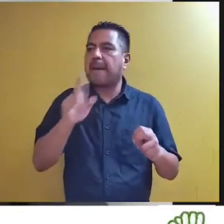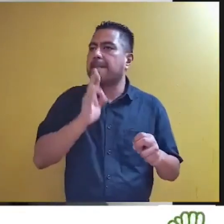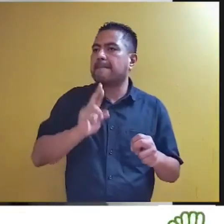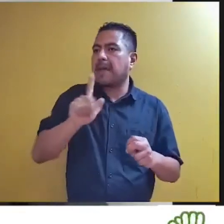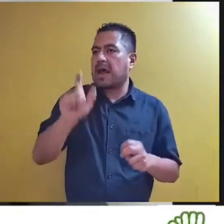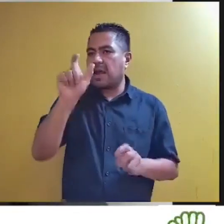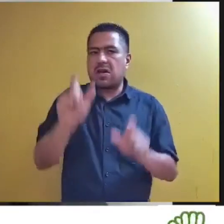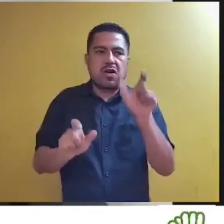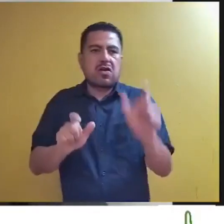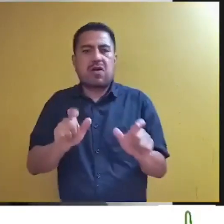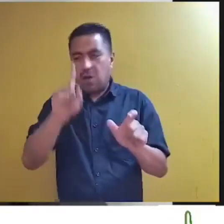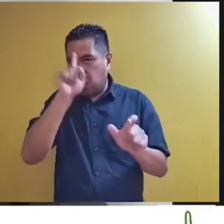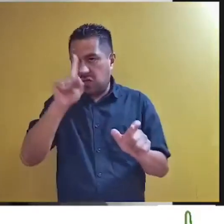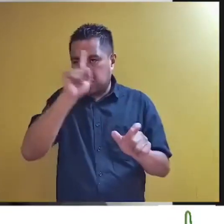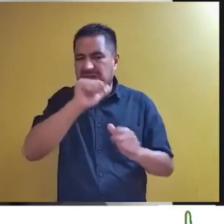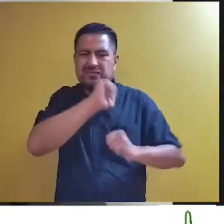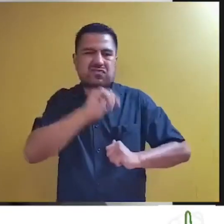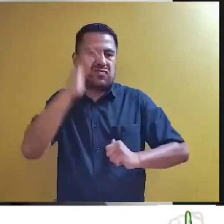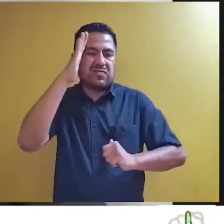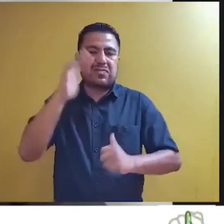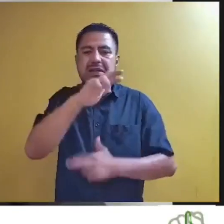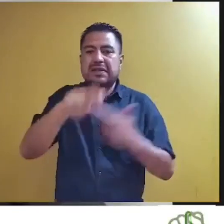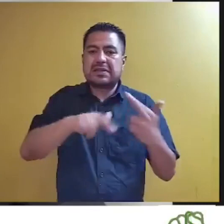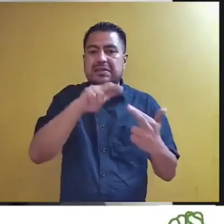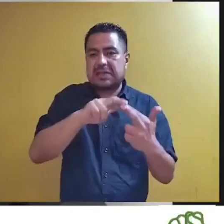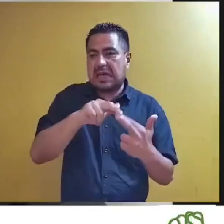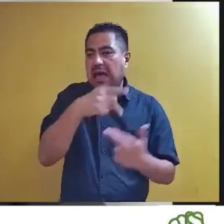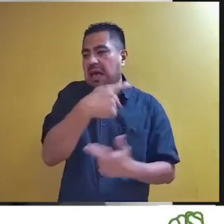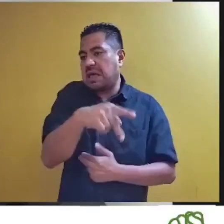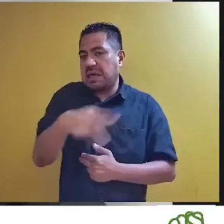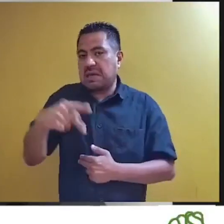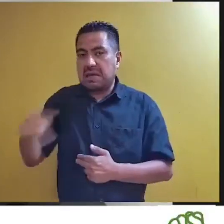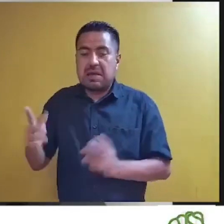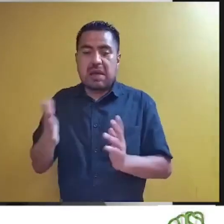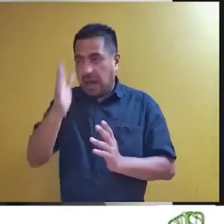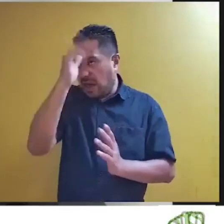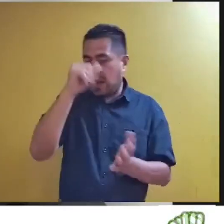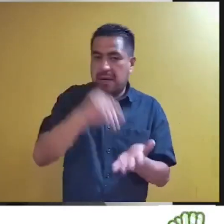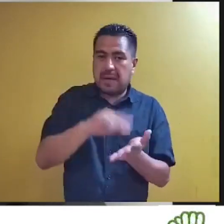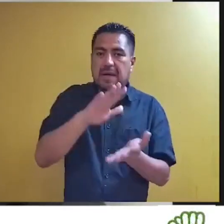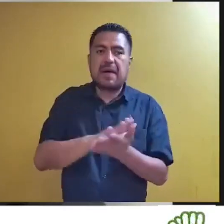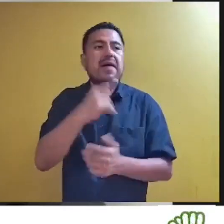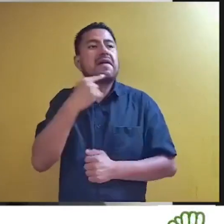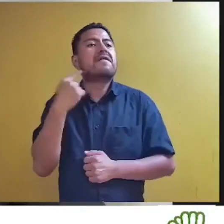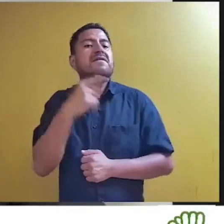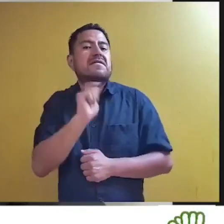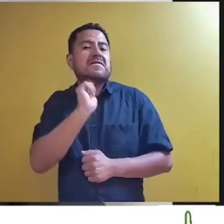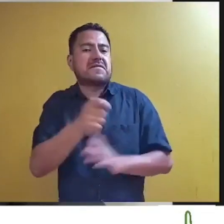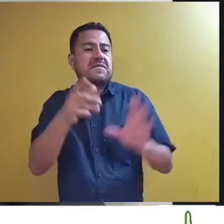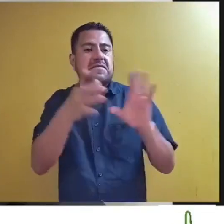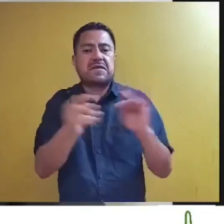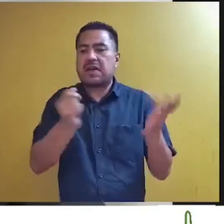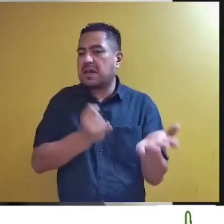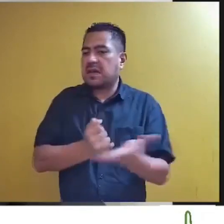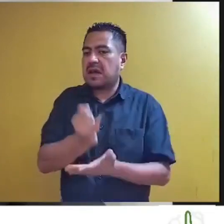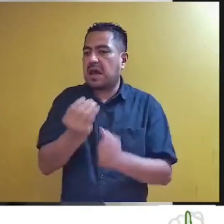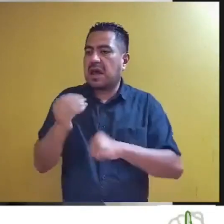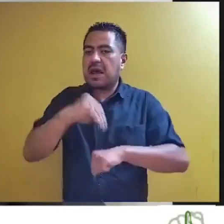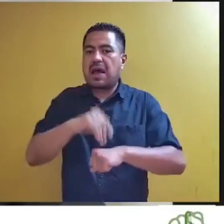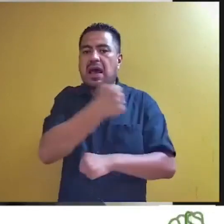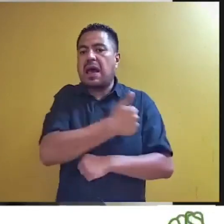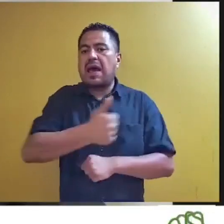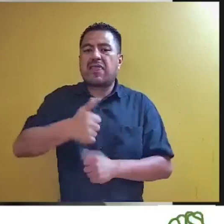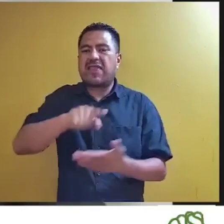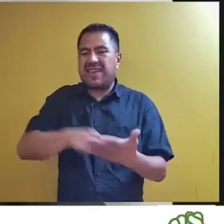perfil de entre las consejerías propietarias del Consejo Distrital en cuestión, lo que en el acuerdo impugnado aconteció y decidió cada consejería